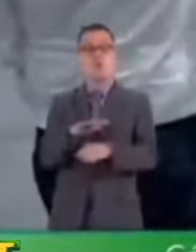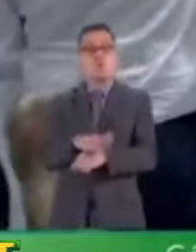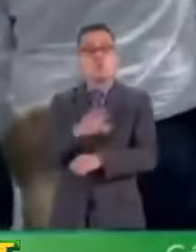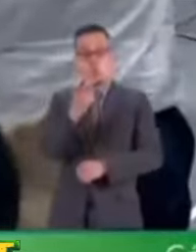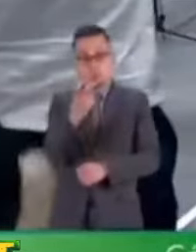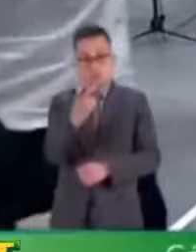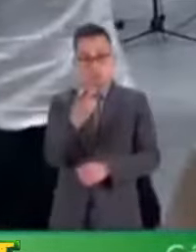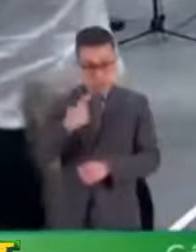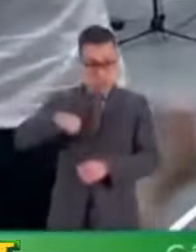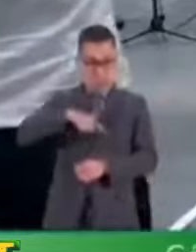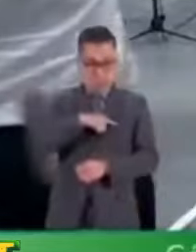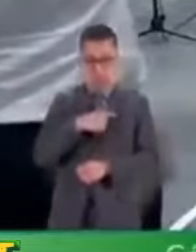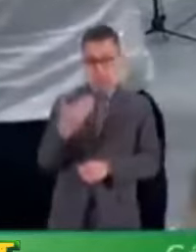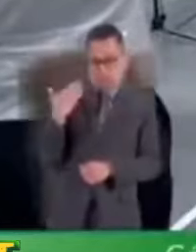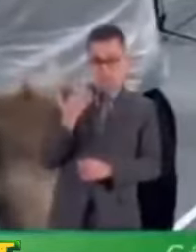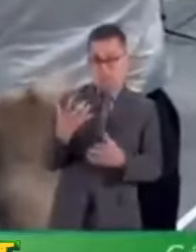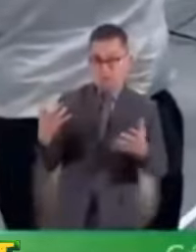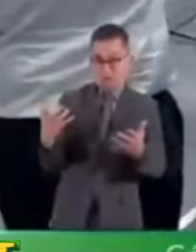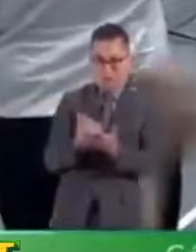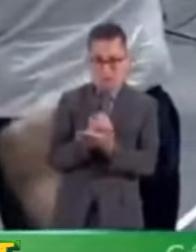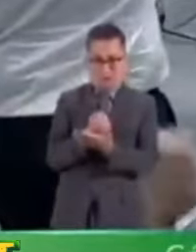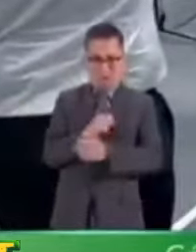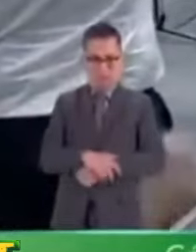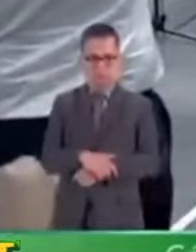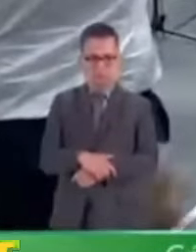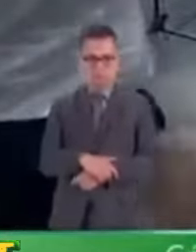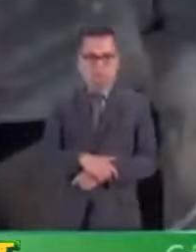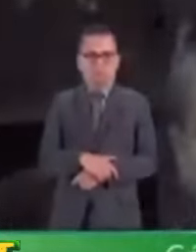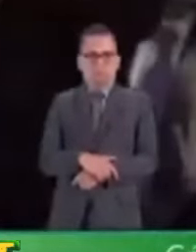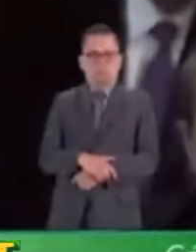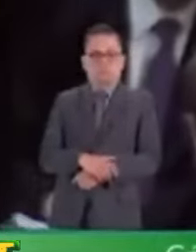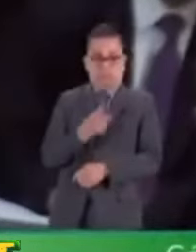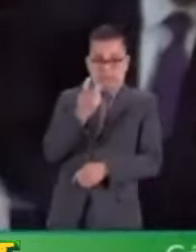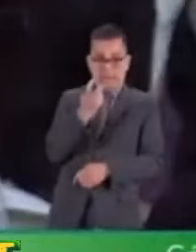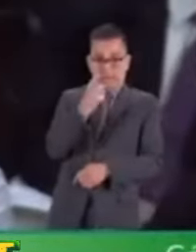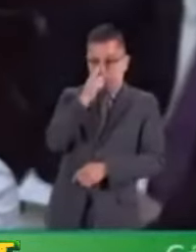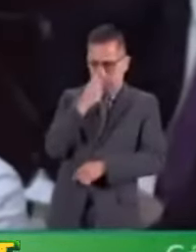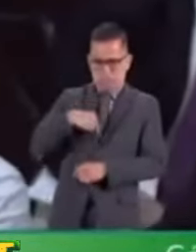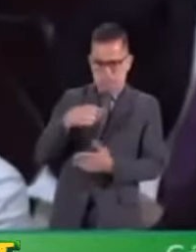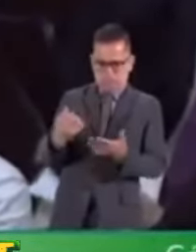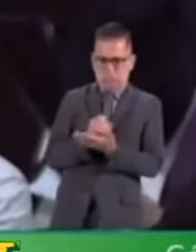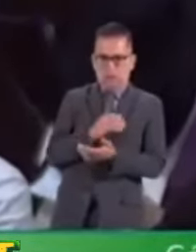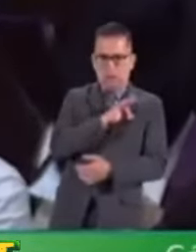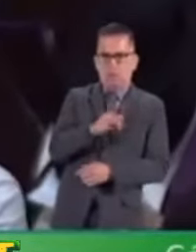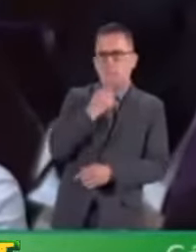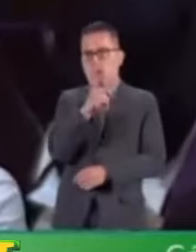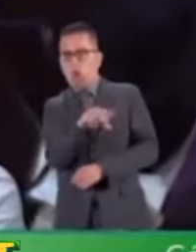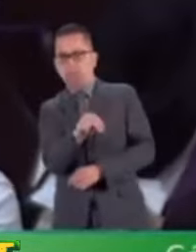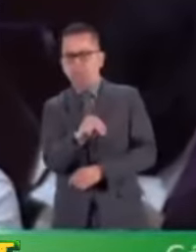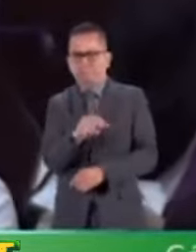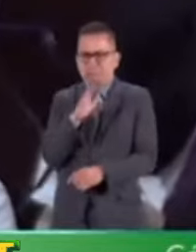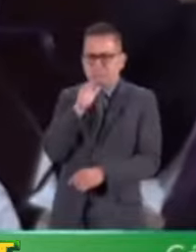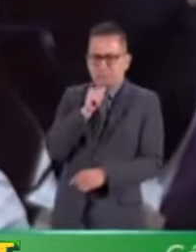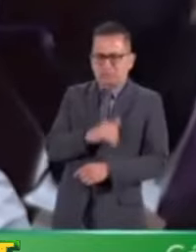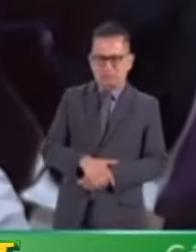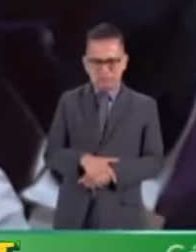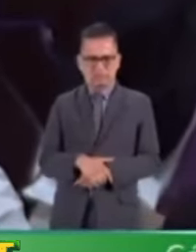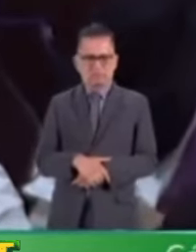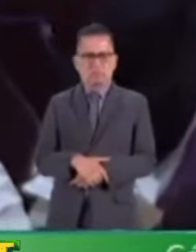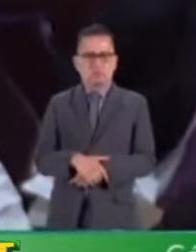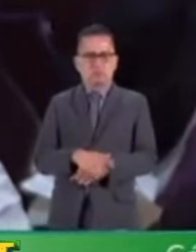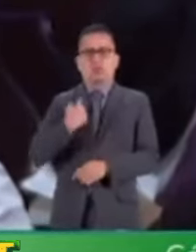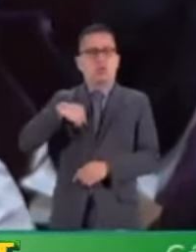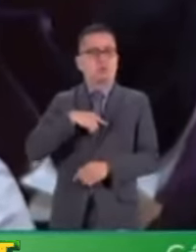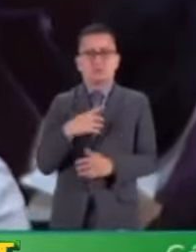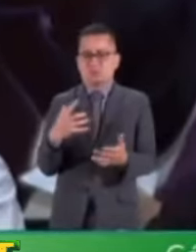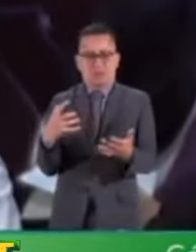ganamos. Y eso nadie lo puede ocultar. Por eso fue que ganamos,